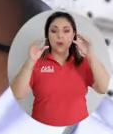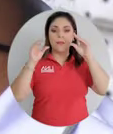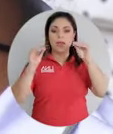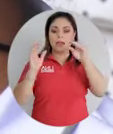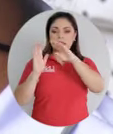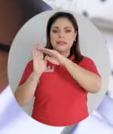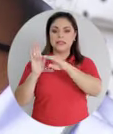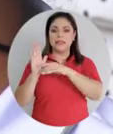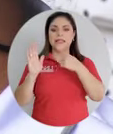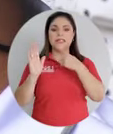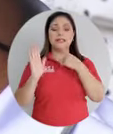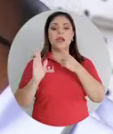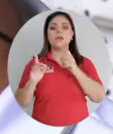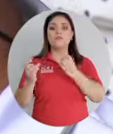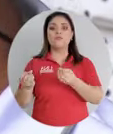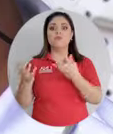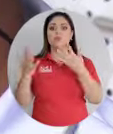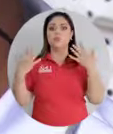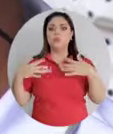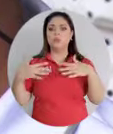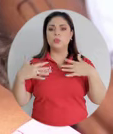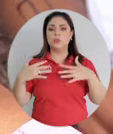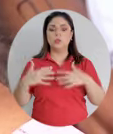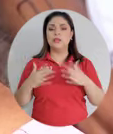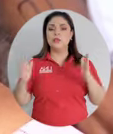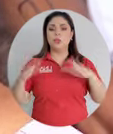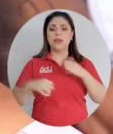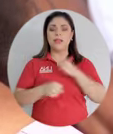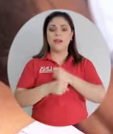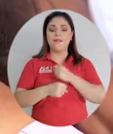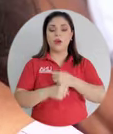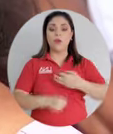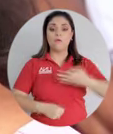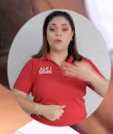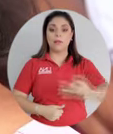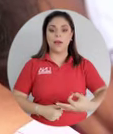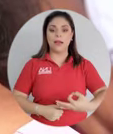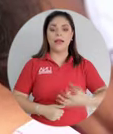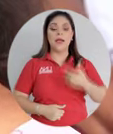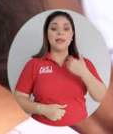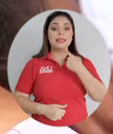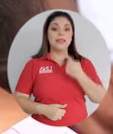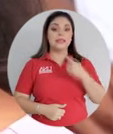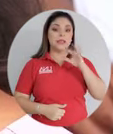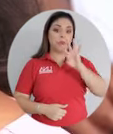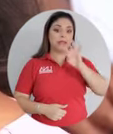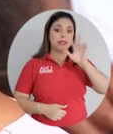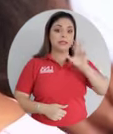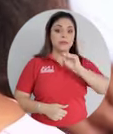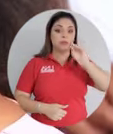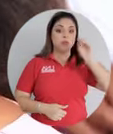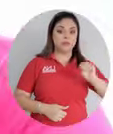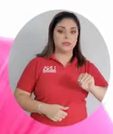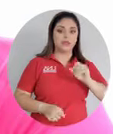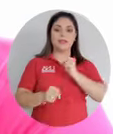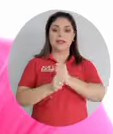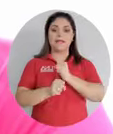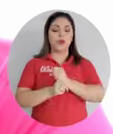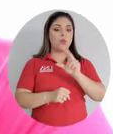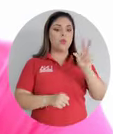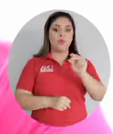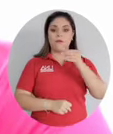el del sector informal. Sí. Estamos hablando de aproximadamente el 43% del